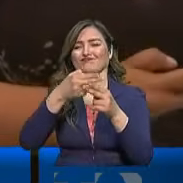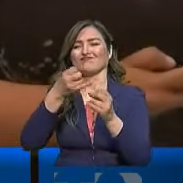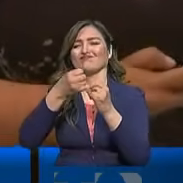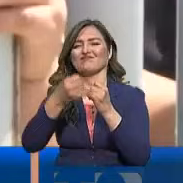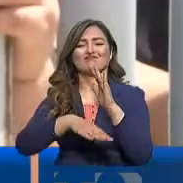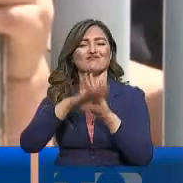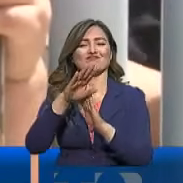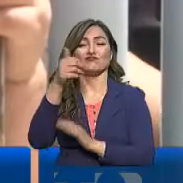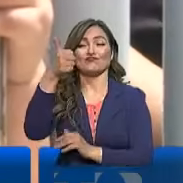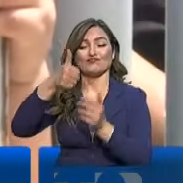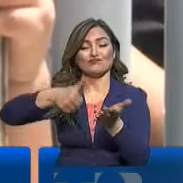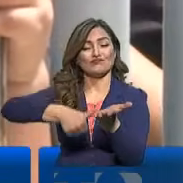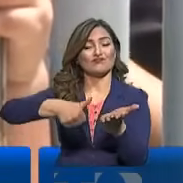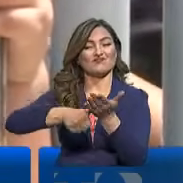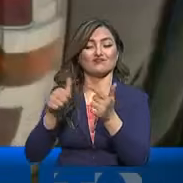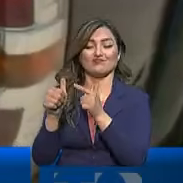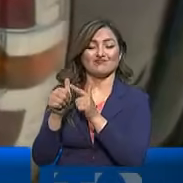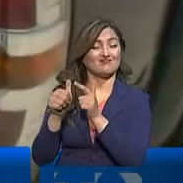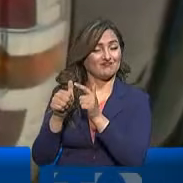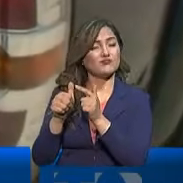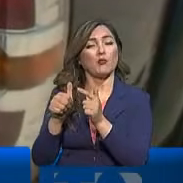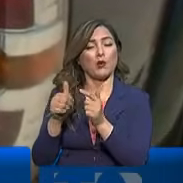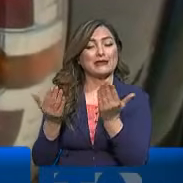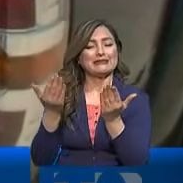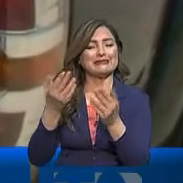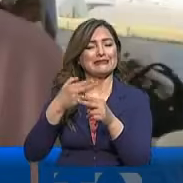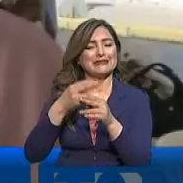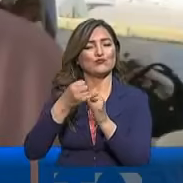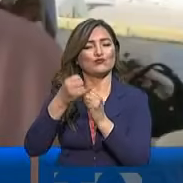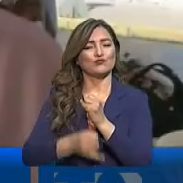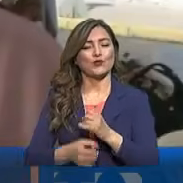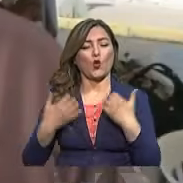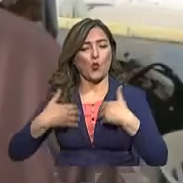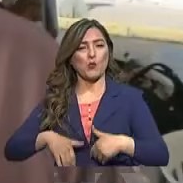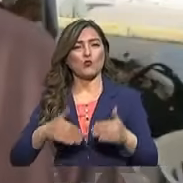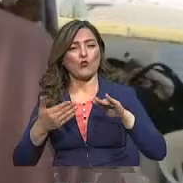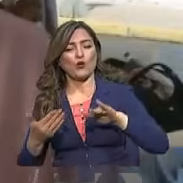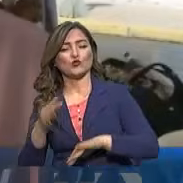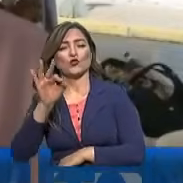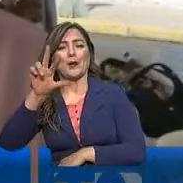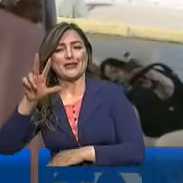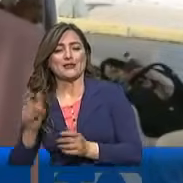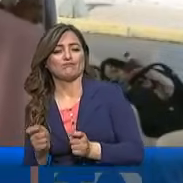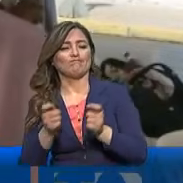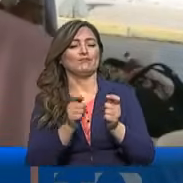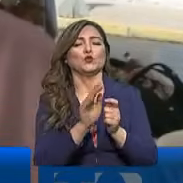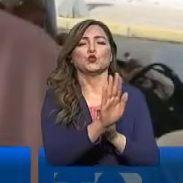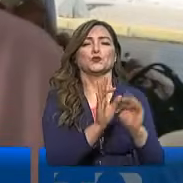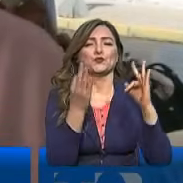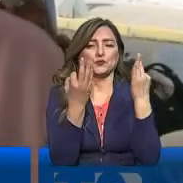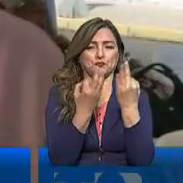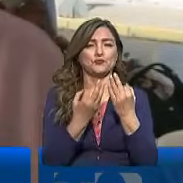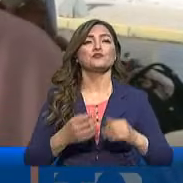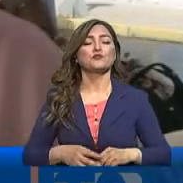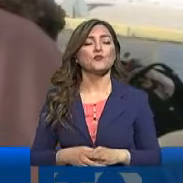huellas dactilares, y 93 cuerpos han sido entregados a sus familiares. 93 cuerpos técnicamente identificados,